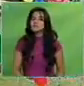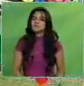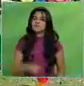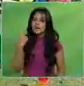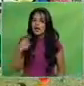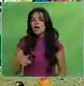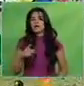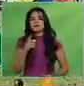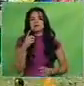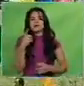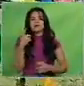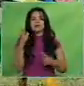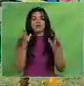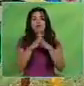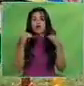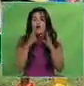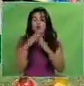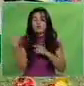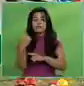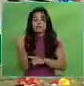línea blanca, Higher.